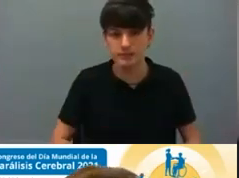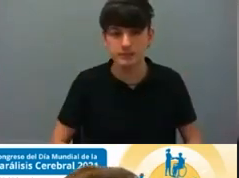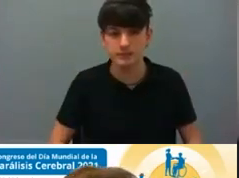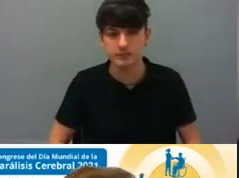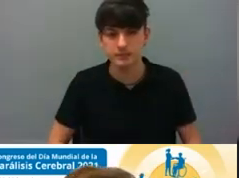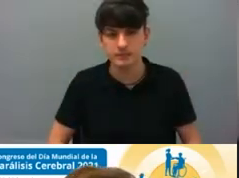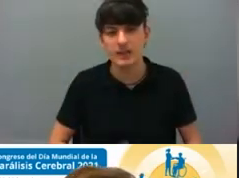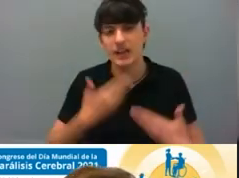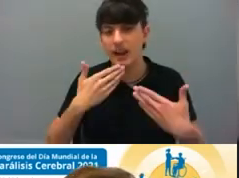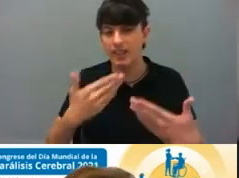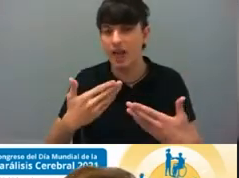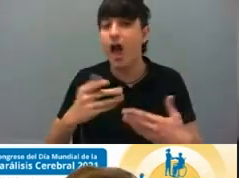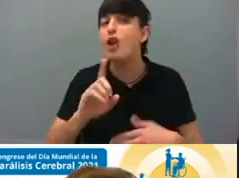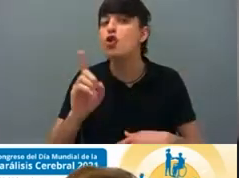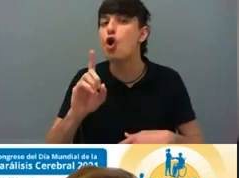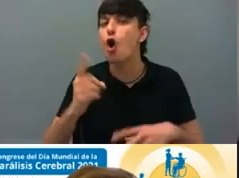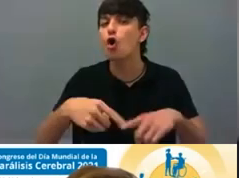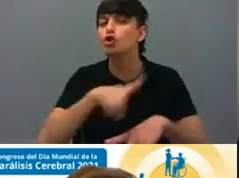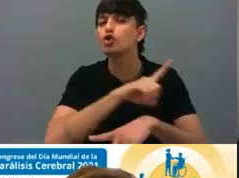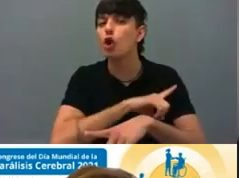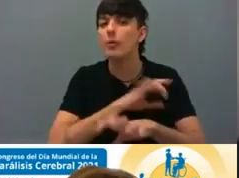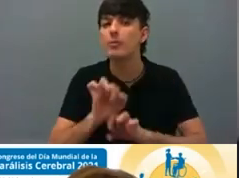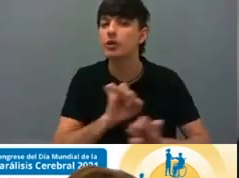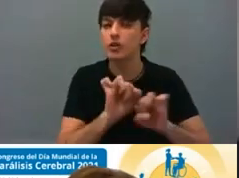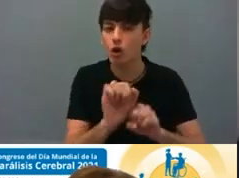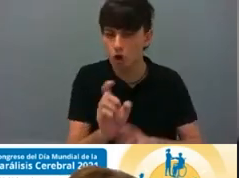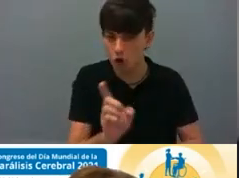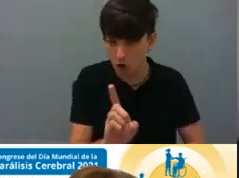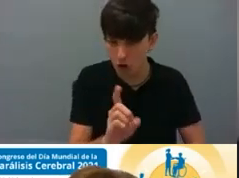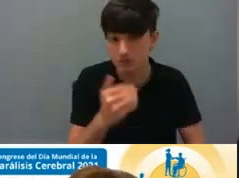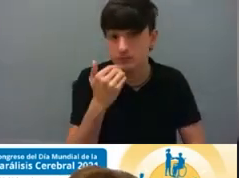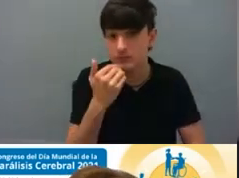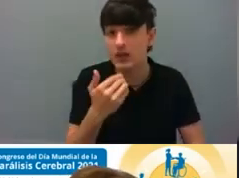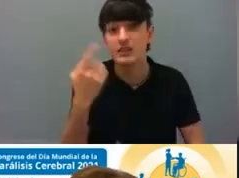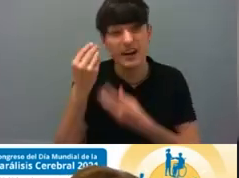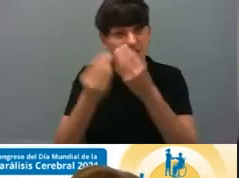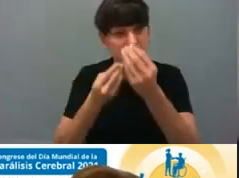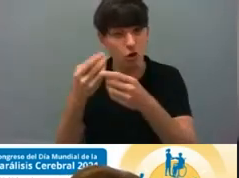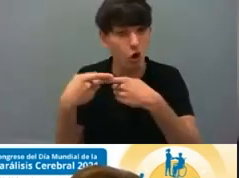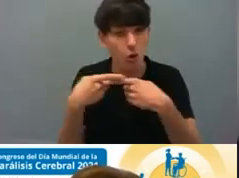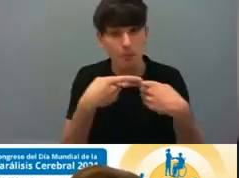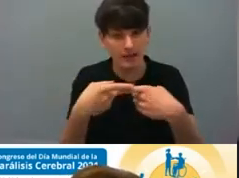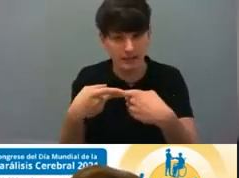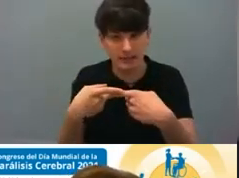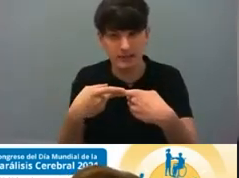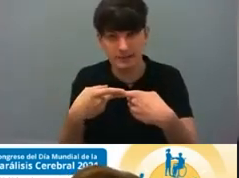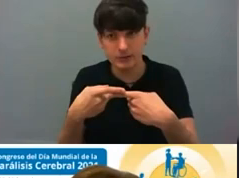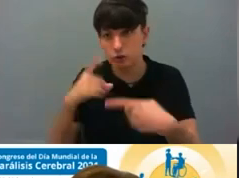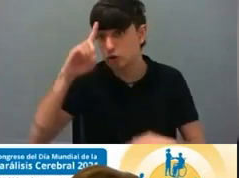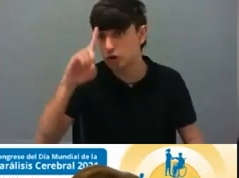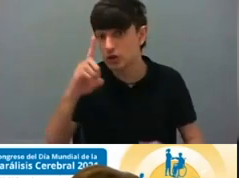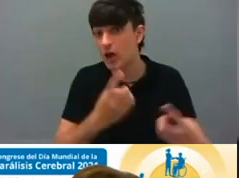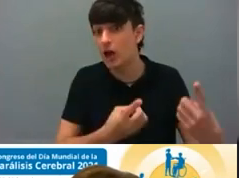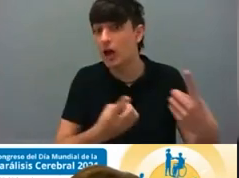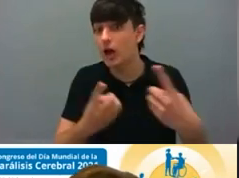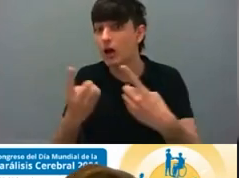no sobreprotección te has podido empoderar. Entonces, en esta reflexión que has compartido, pues no sé si alguna de las ponentes, en